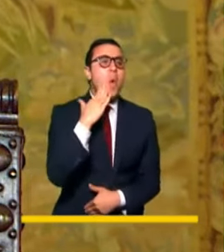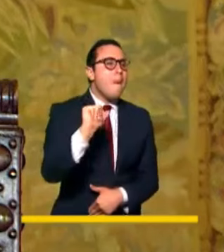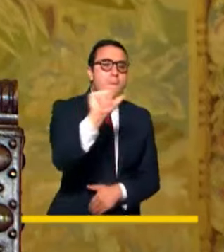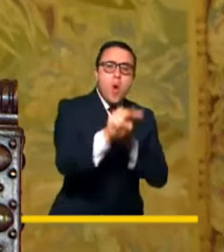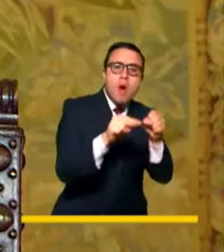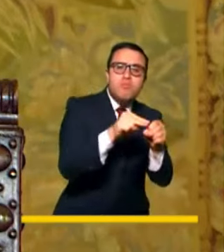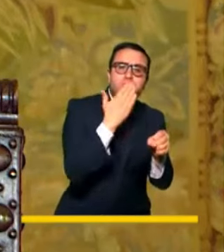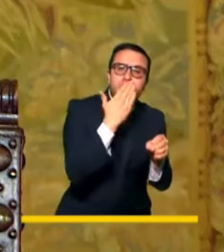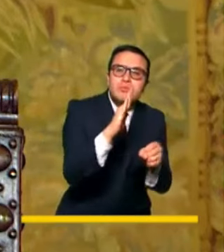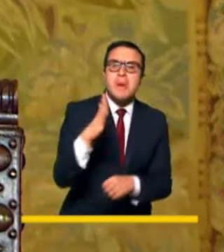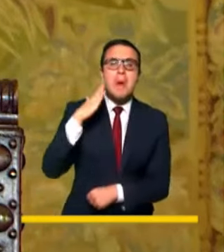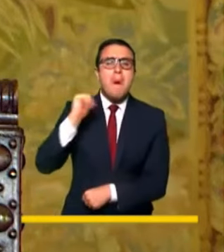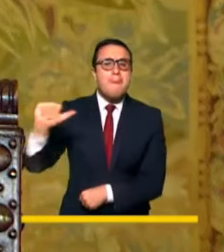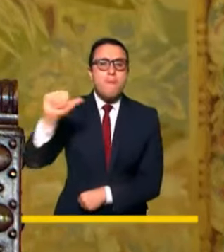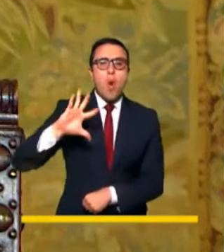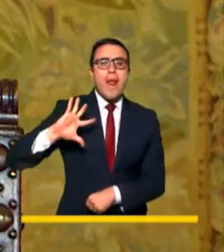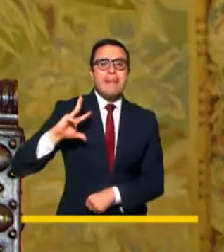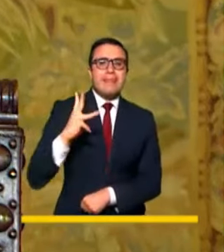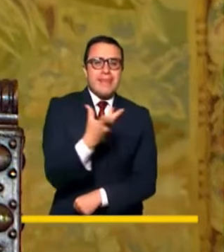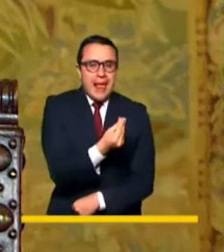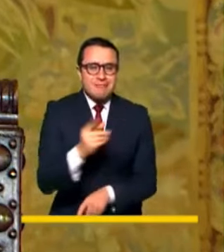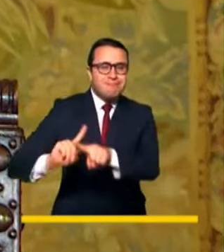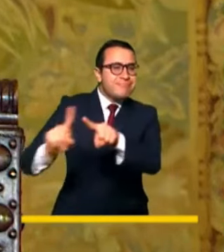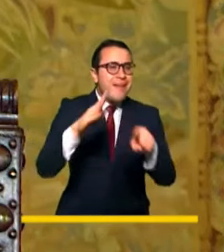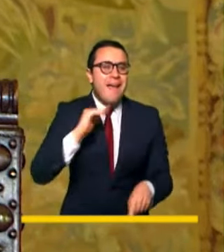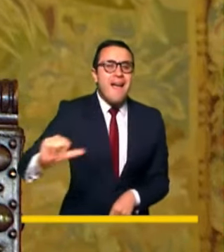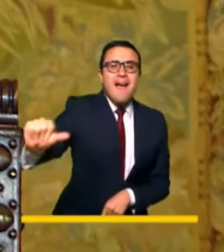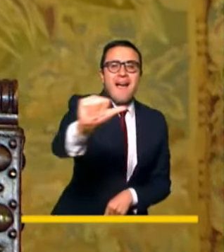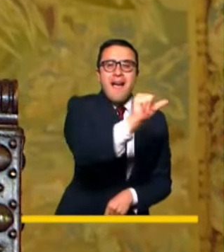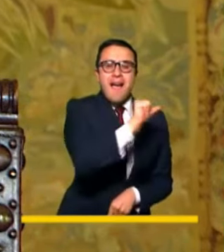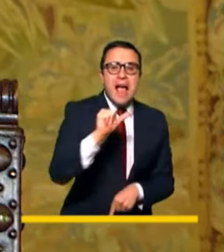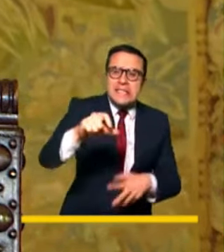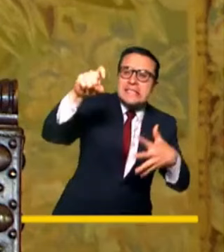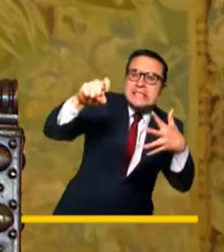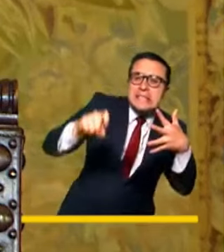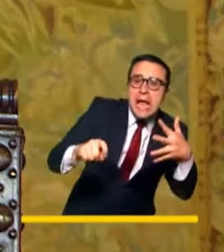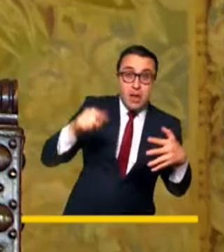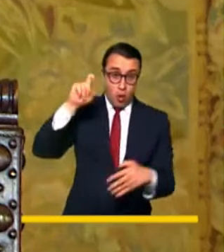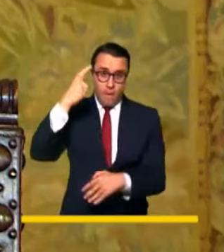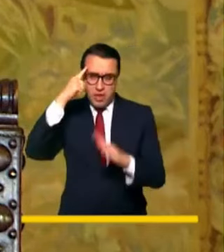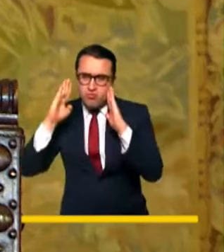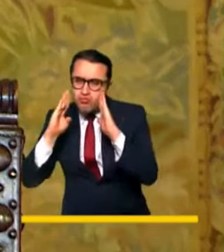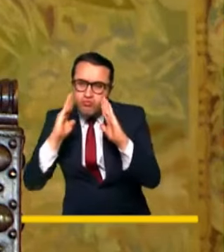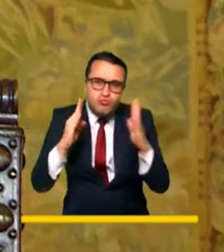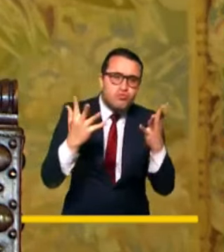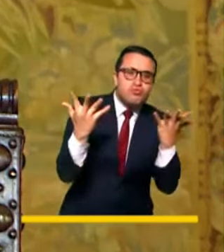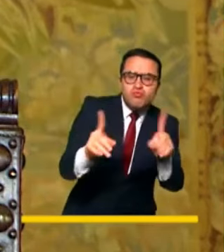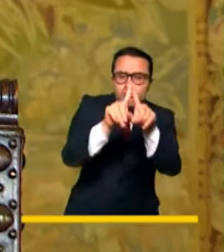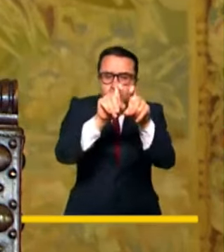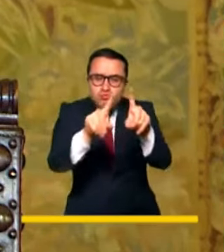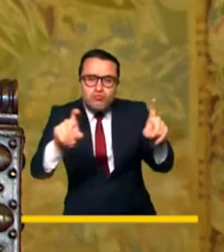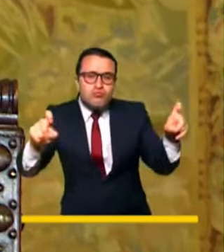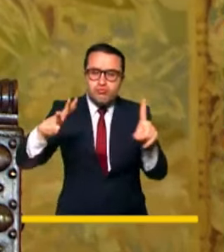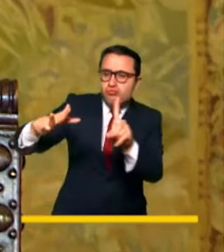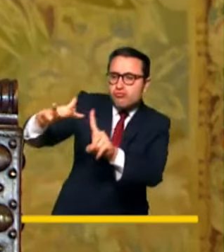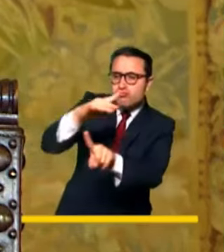indígenas de la mujer trans abordando la propia diversidad de la las realidades y las desigualdades